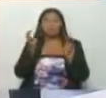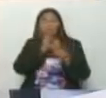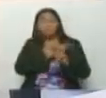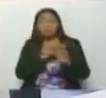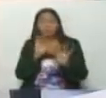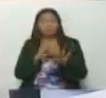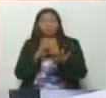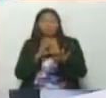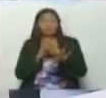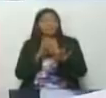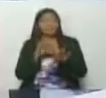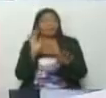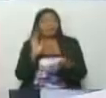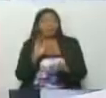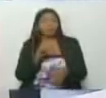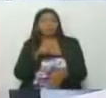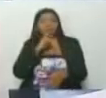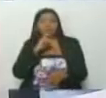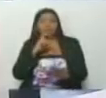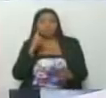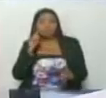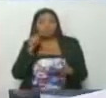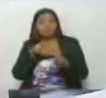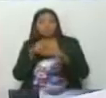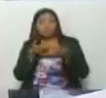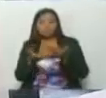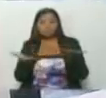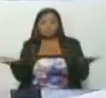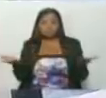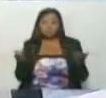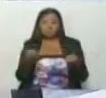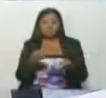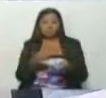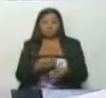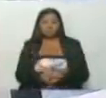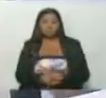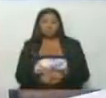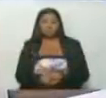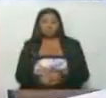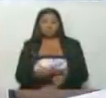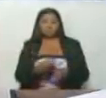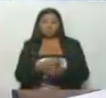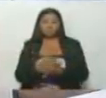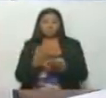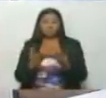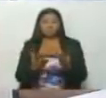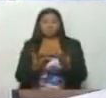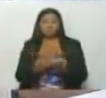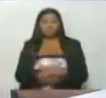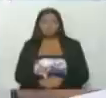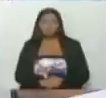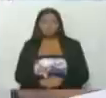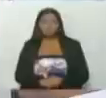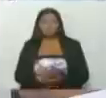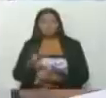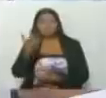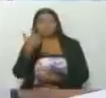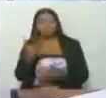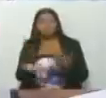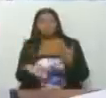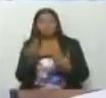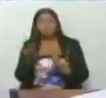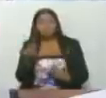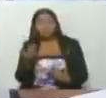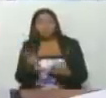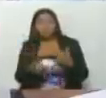temas delicados son temas complejos pero están allí sobre la mesa y el quinto elemento que absolutamente fundamental yo creo